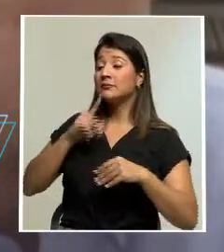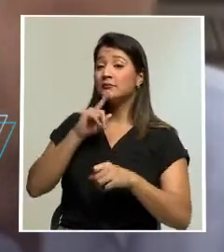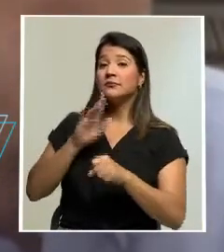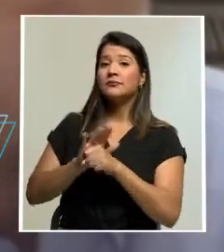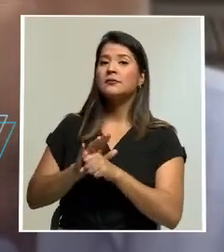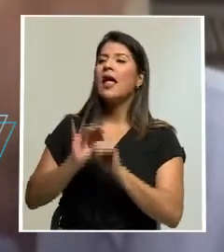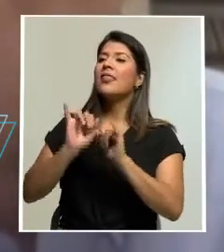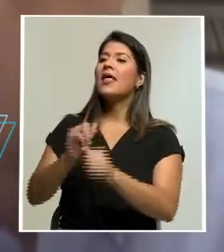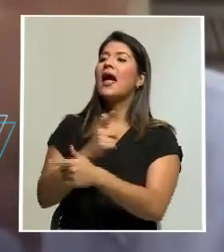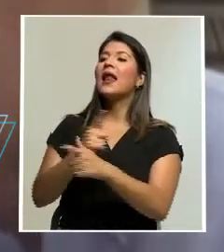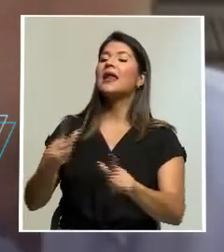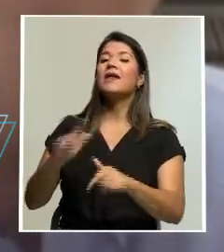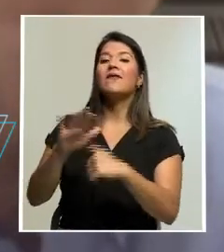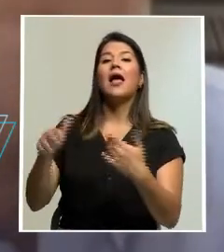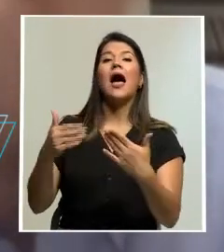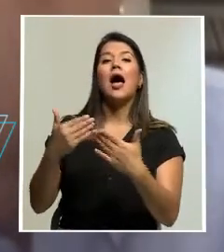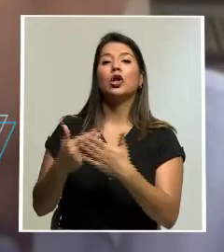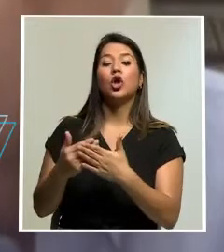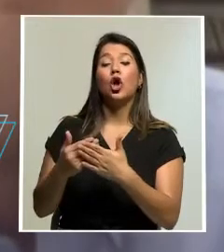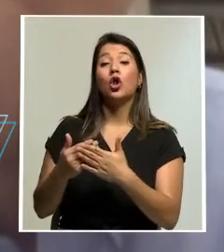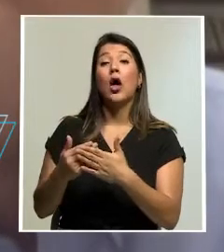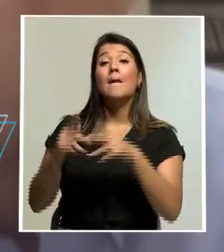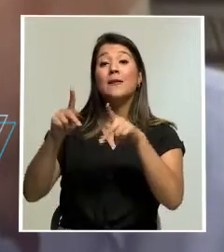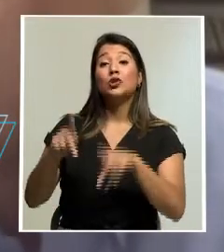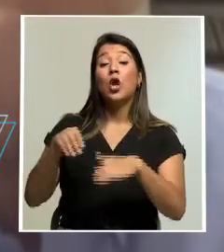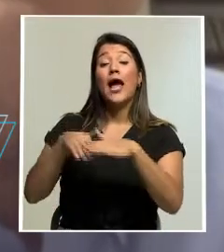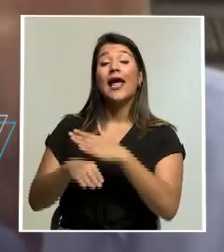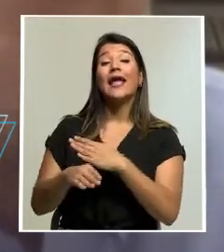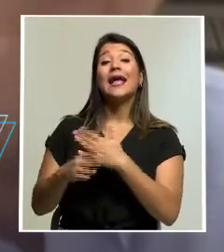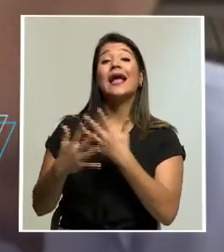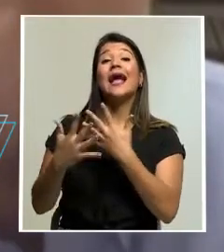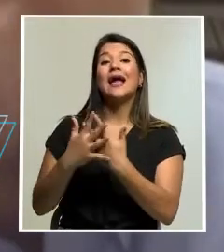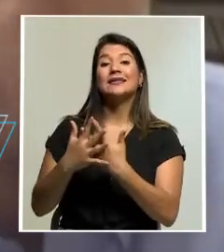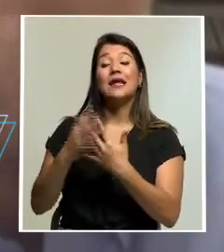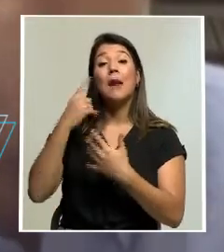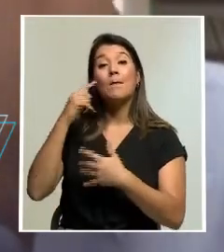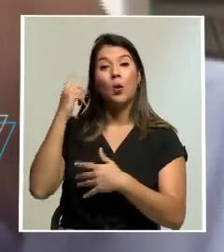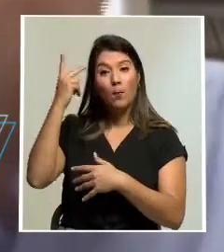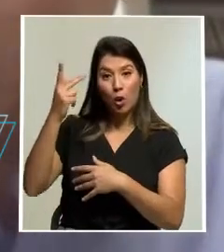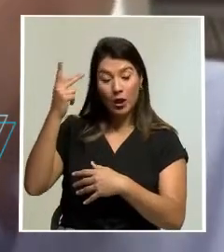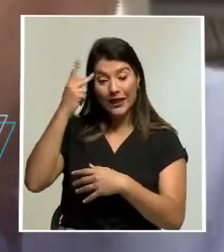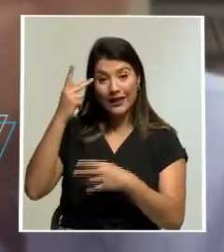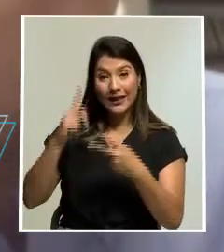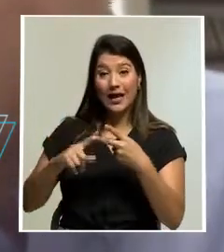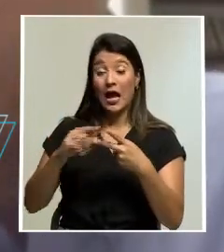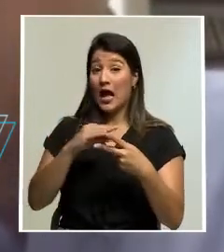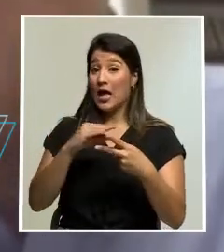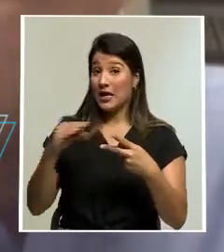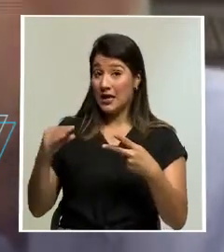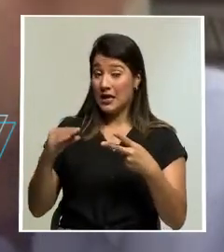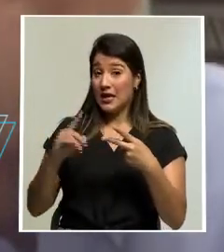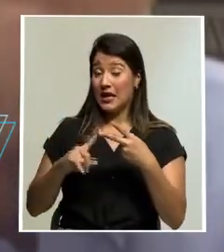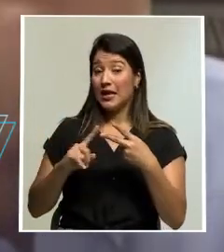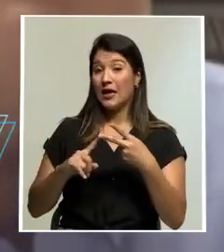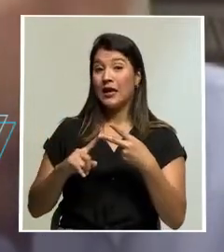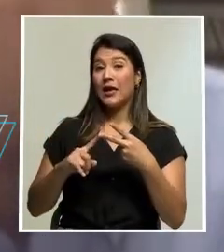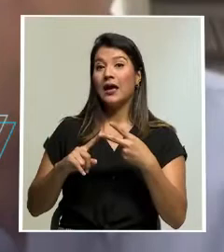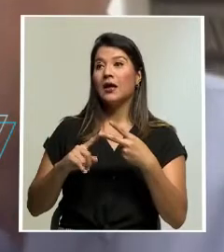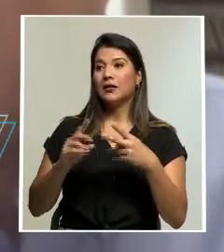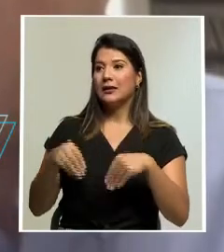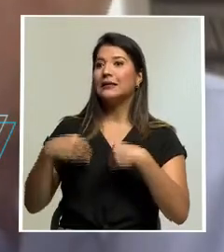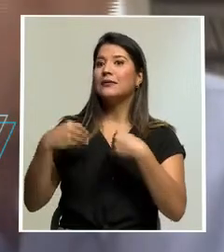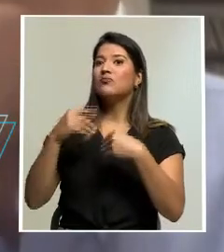los presos políticos y la suspensión de sus procesos. Y el segundo acuerdo fue el restablecimiento de todas las